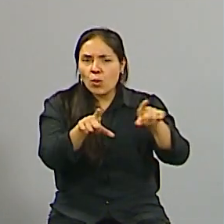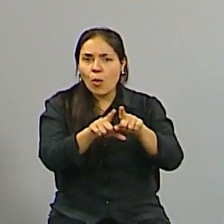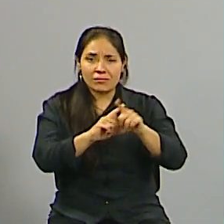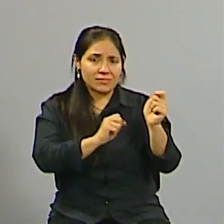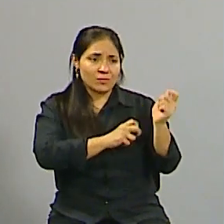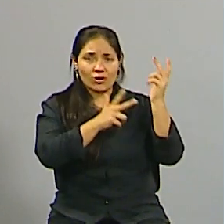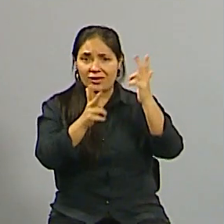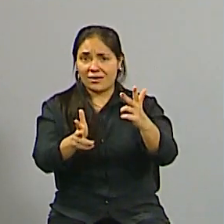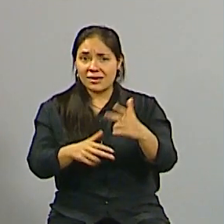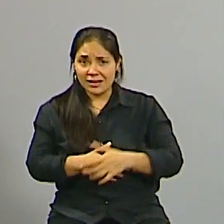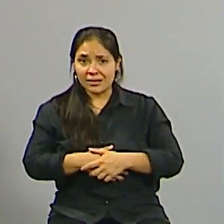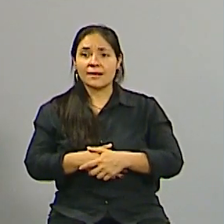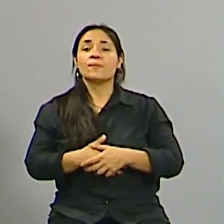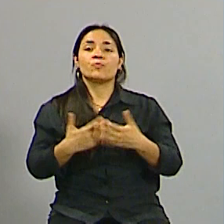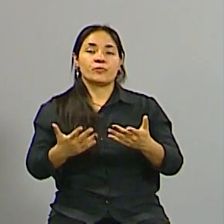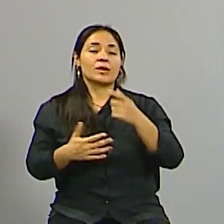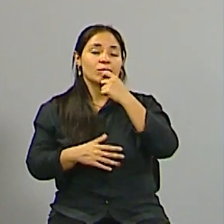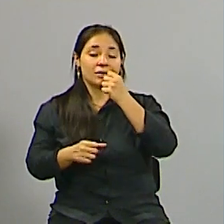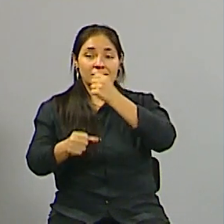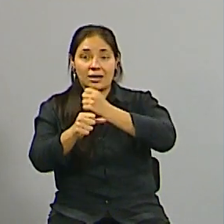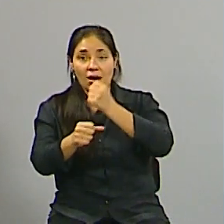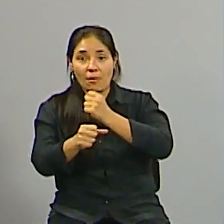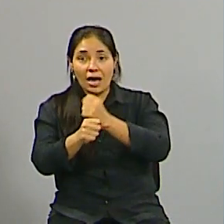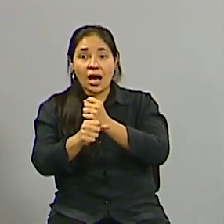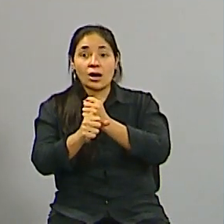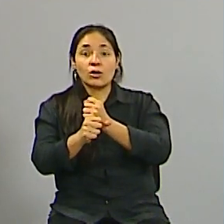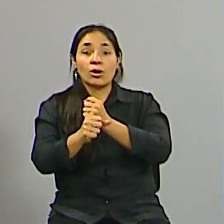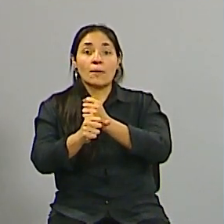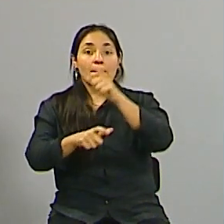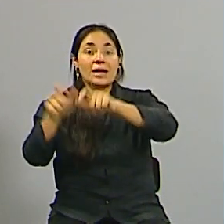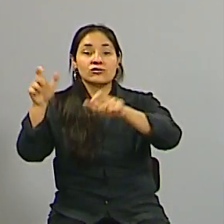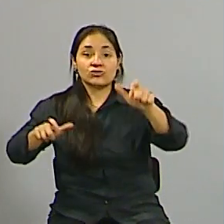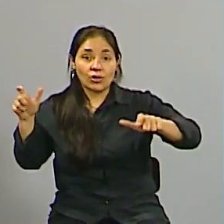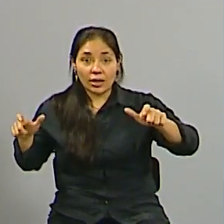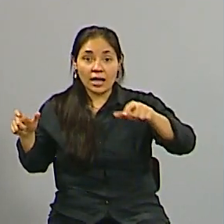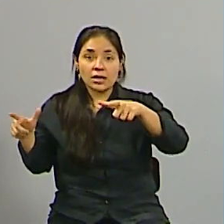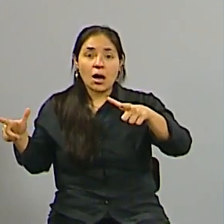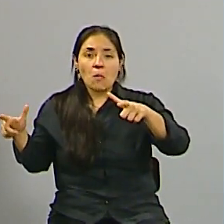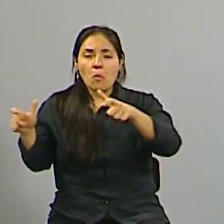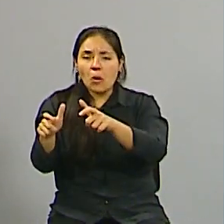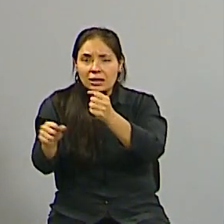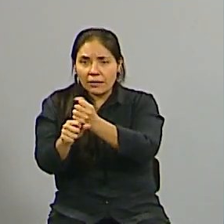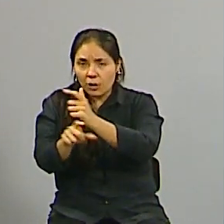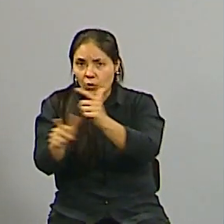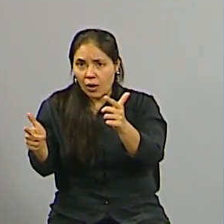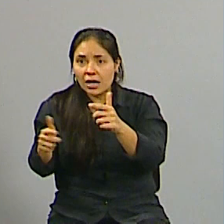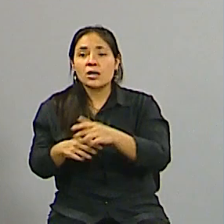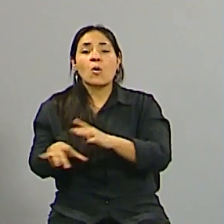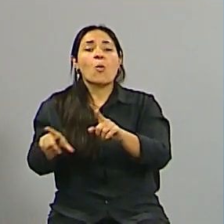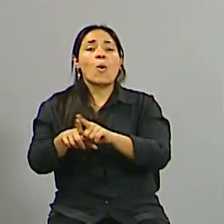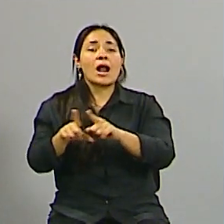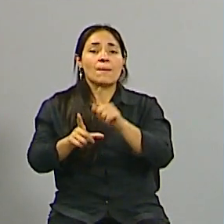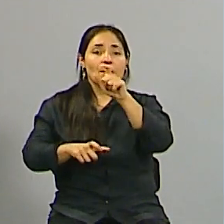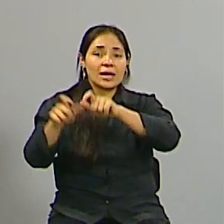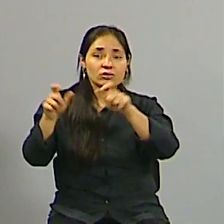acabas de señalar, que con una tasa de desocupación baja, sin embargo, muchos de aquellos compañeros y compañeras que